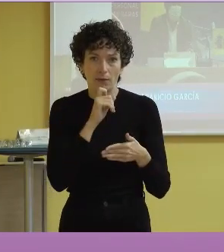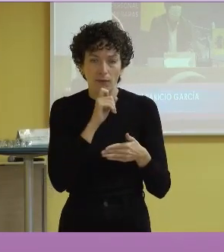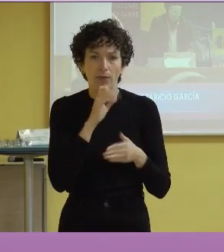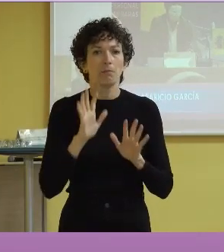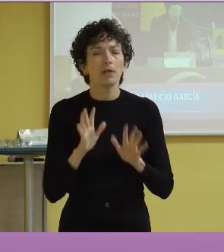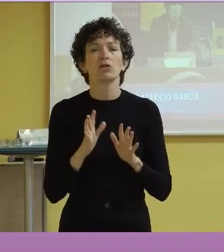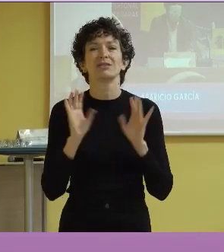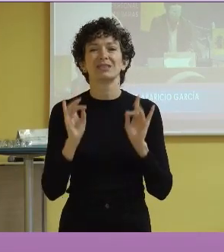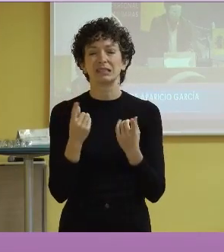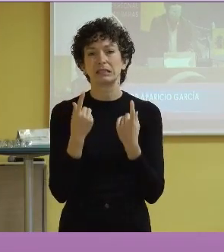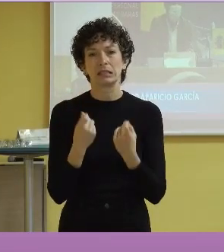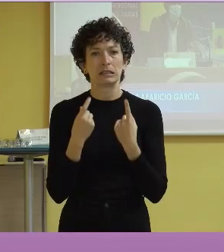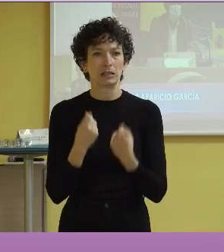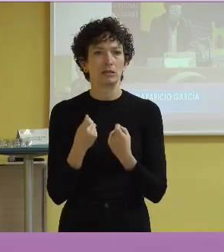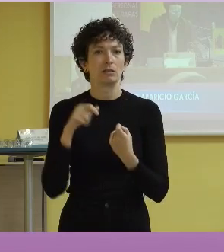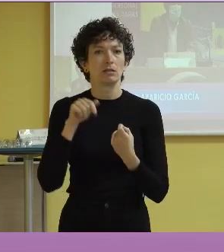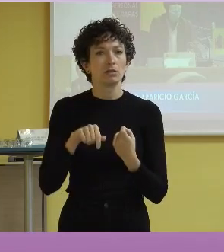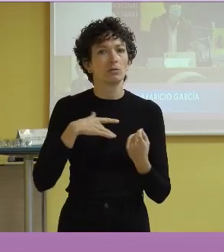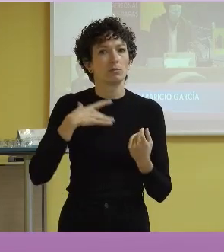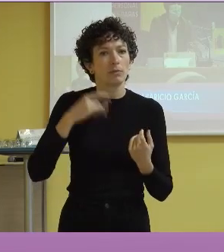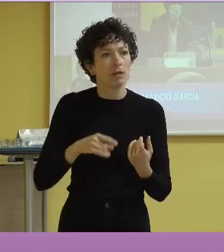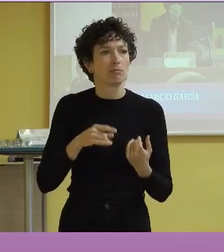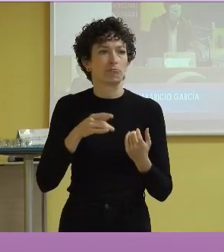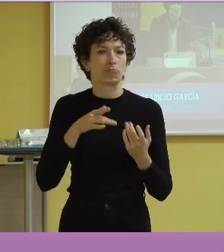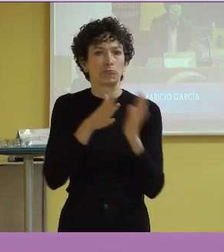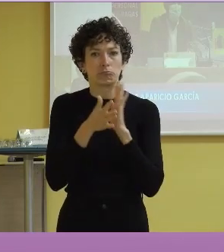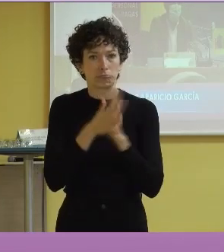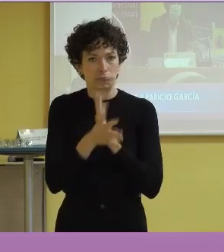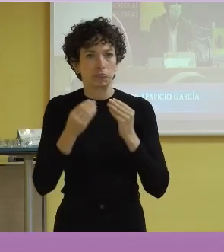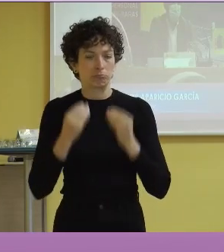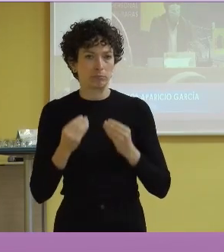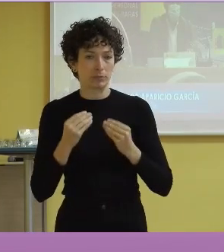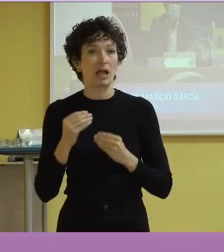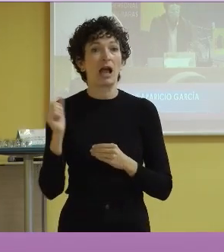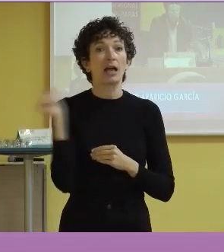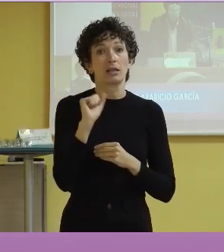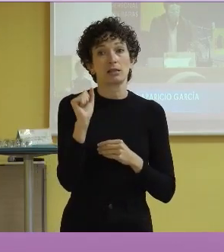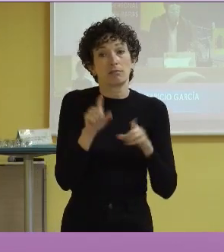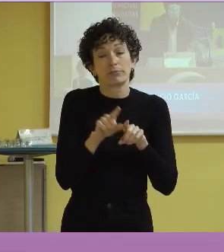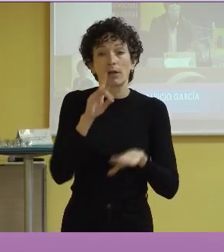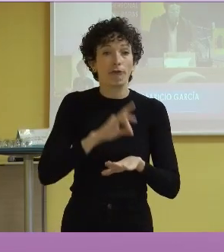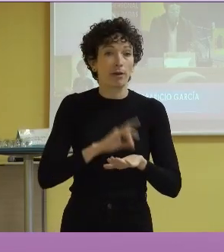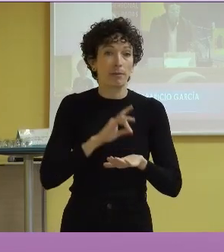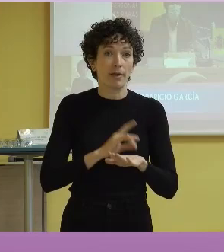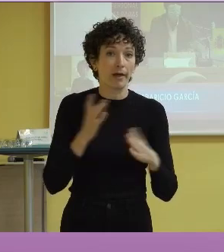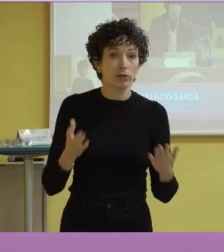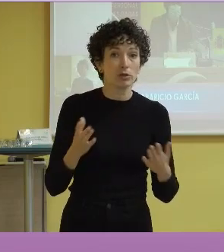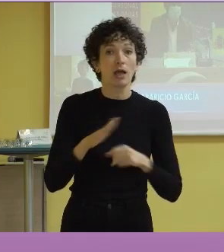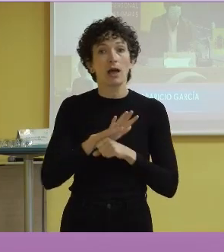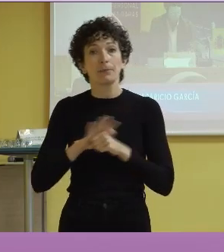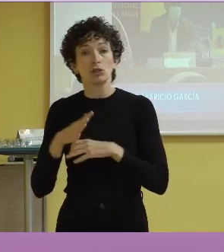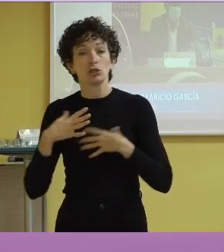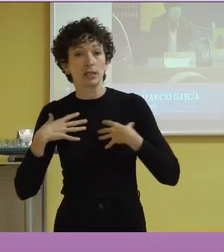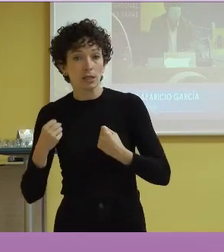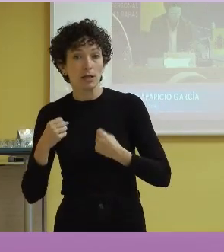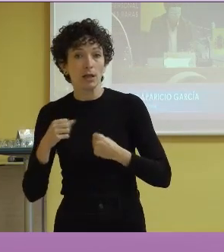que esto se pudiese llevar a la práctica. El objetivo, por tanto, son las ataxias como una enfermedad, ¿no? Y entonces la parte sanitaria, la parte